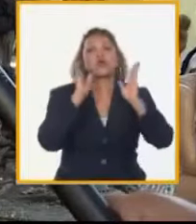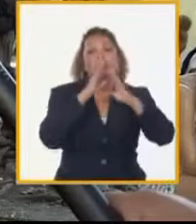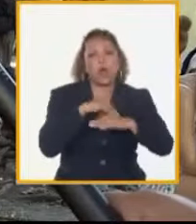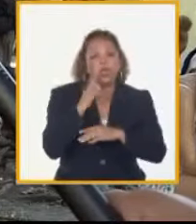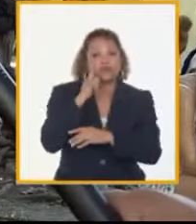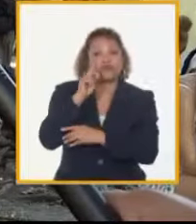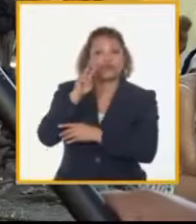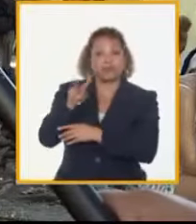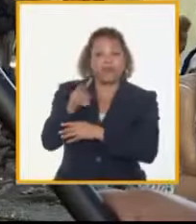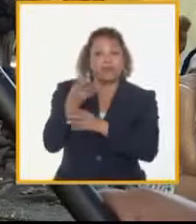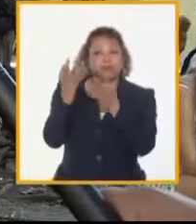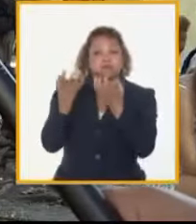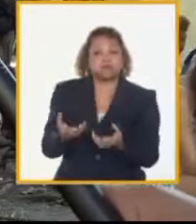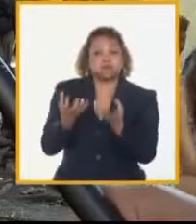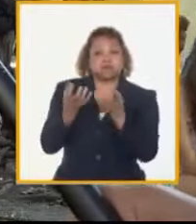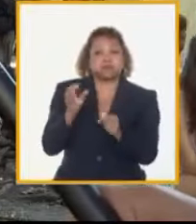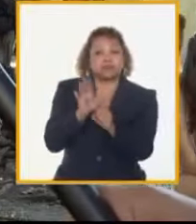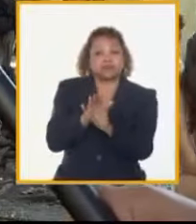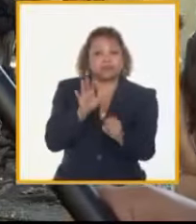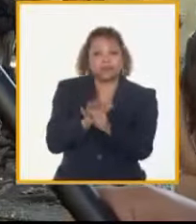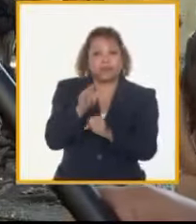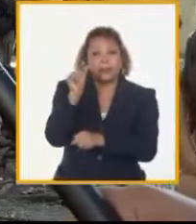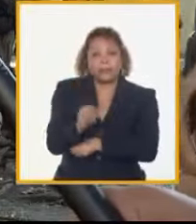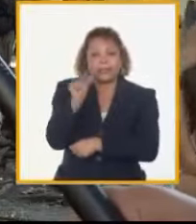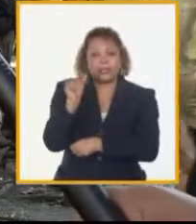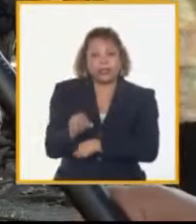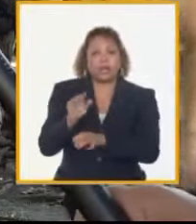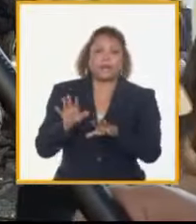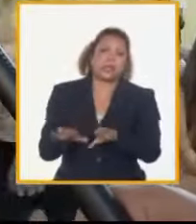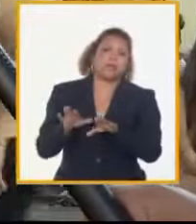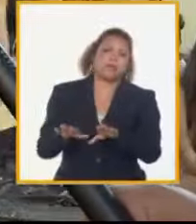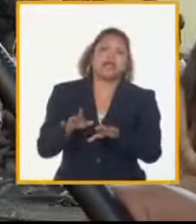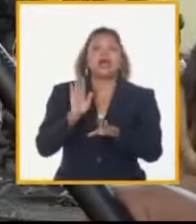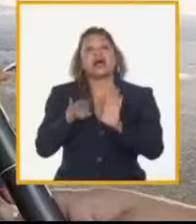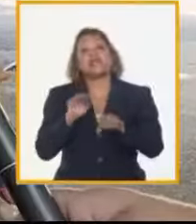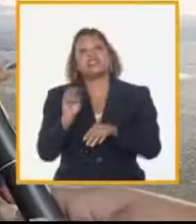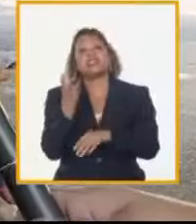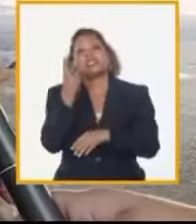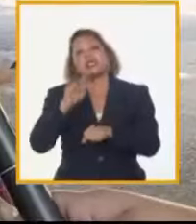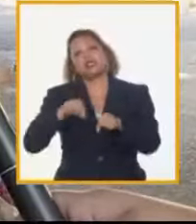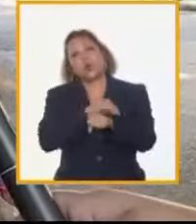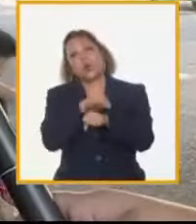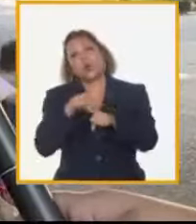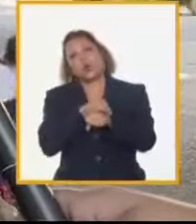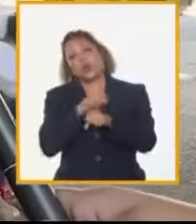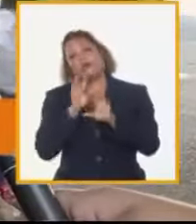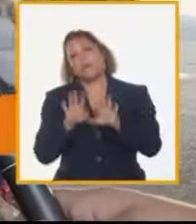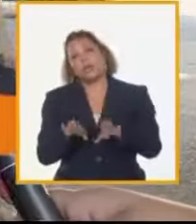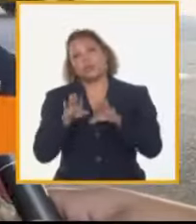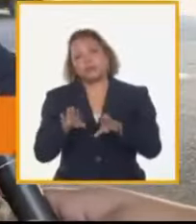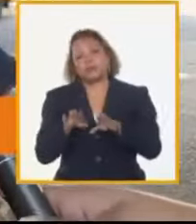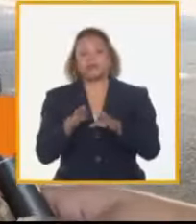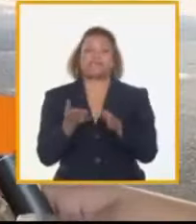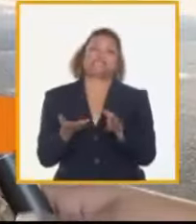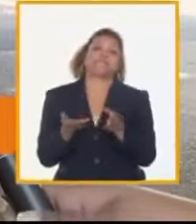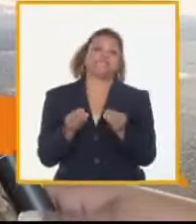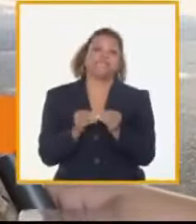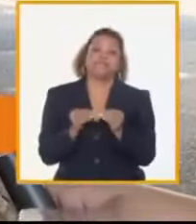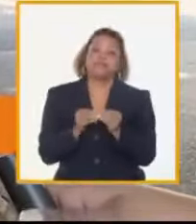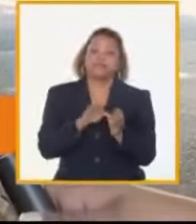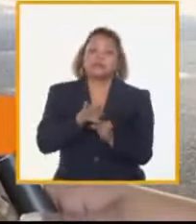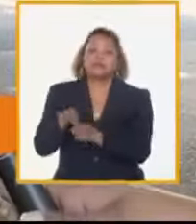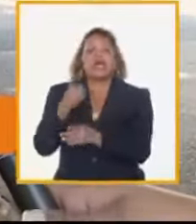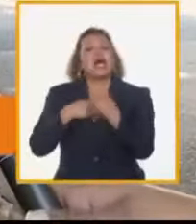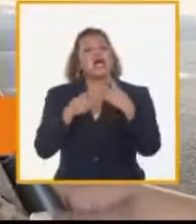ver, se reúnen aquí, y a veces una gacela de esas hay que esperarla 3 horas. Hay días que las gacelas sí se ponen bastante difíciles.